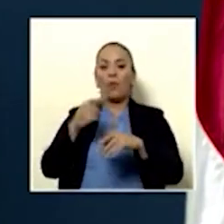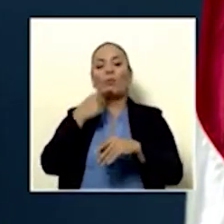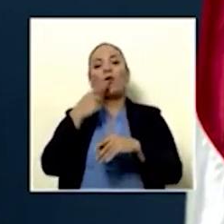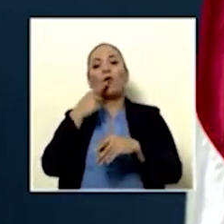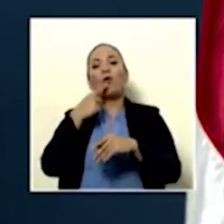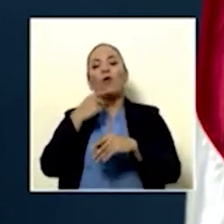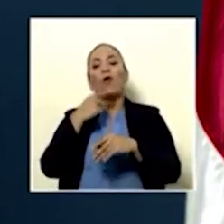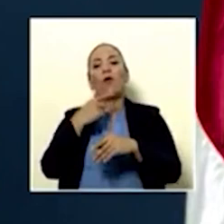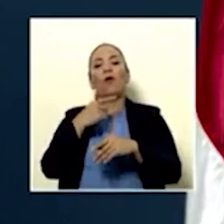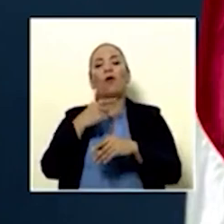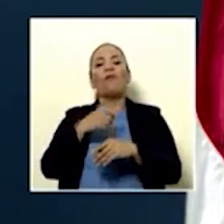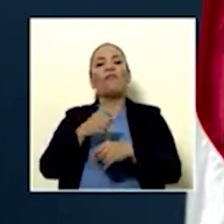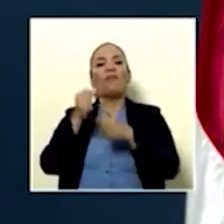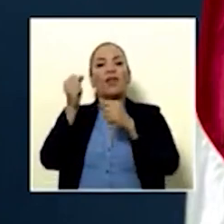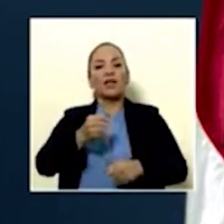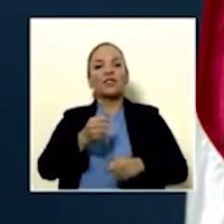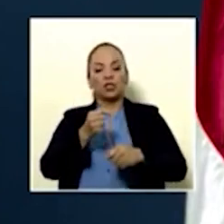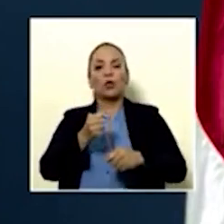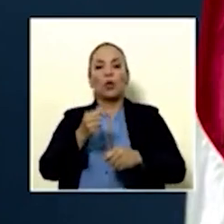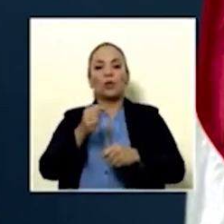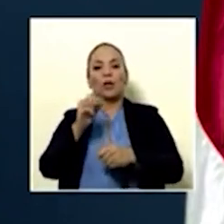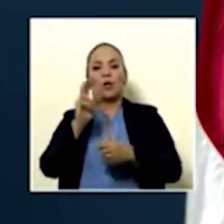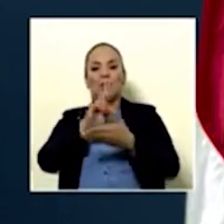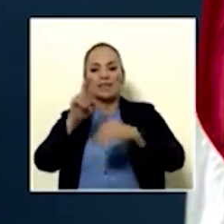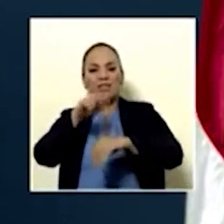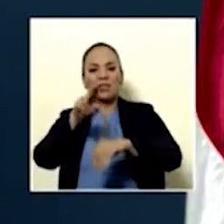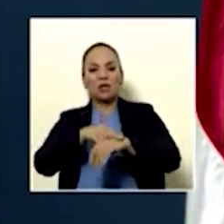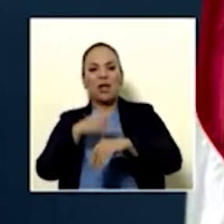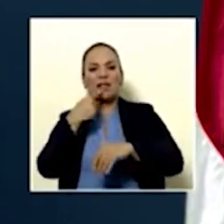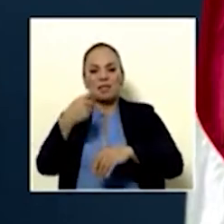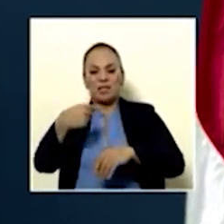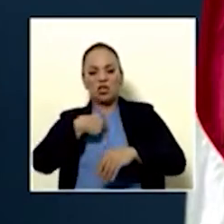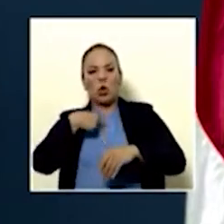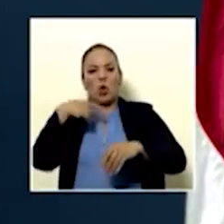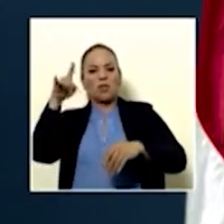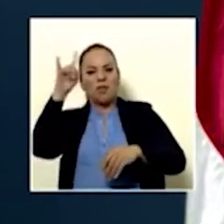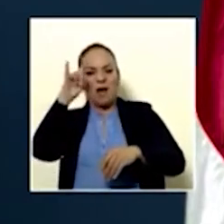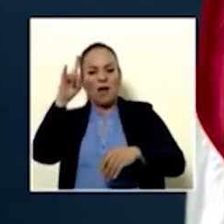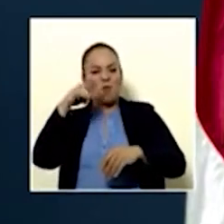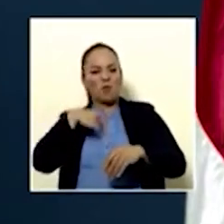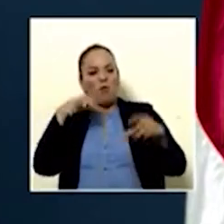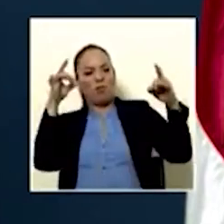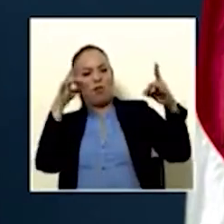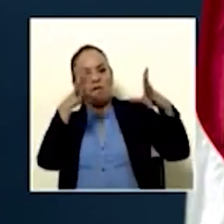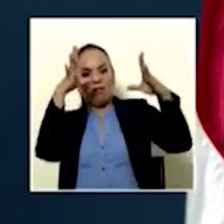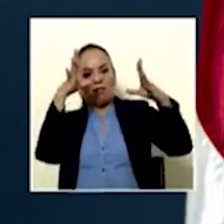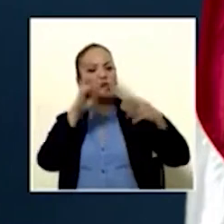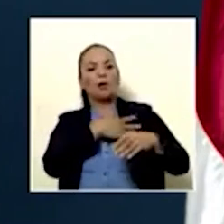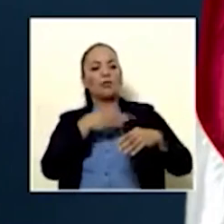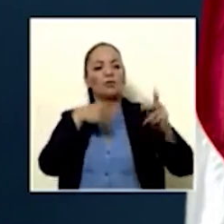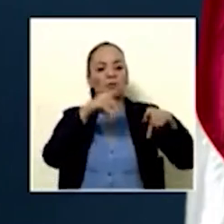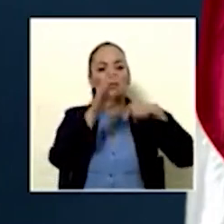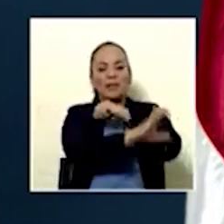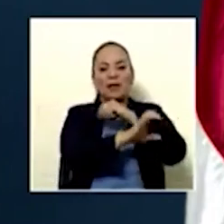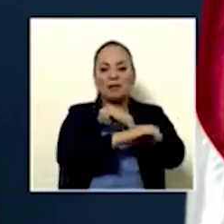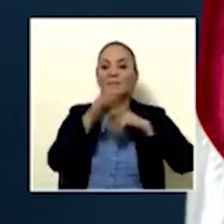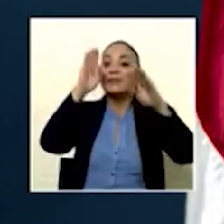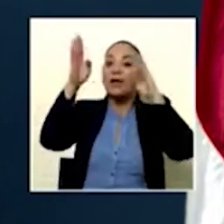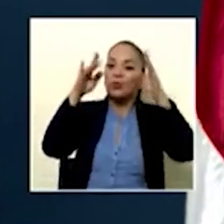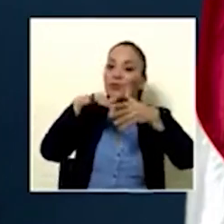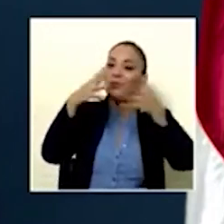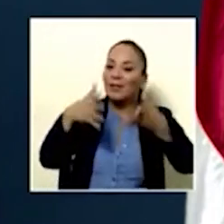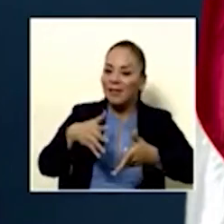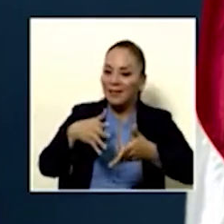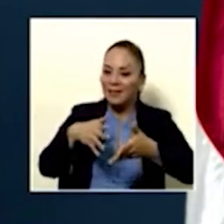la federación de estudiantes de la una que me pinta cachos de que yo soy xenofobico anti extranjero Saludos estudiantes de la una